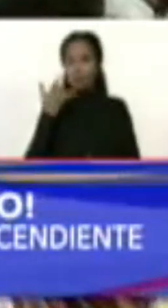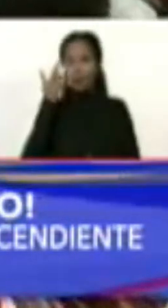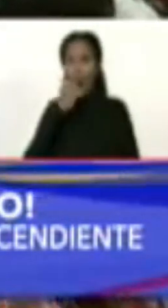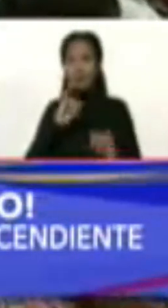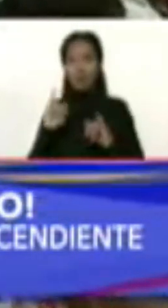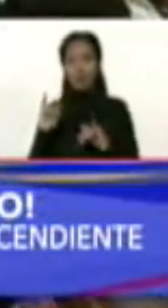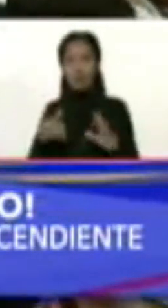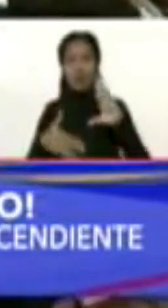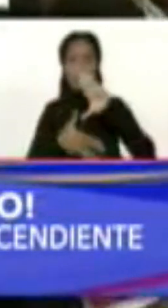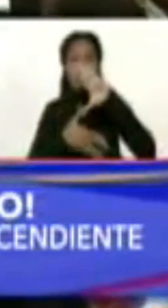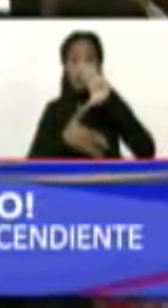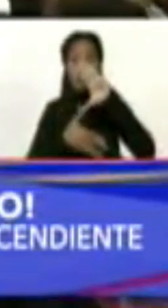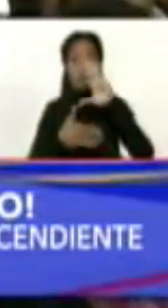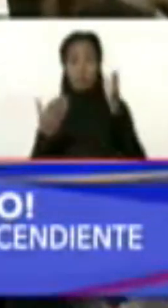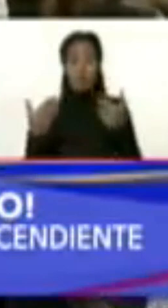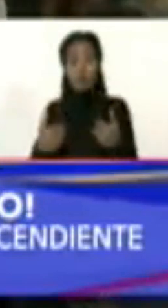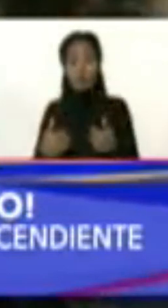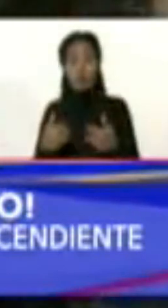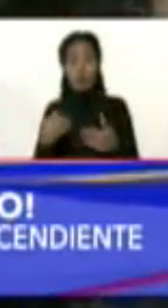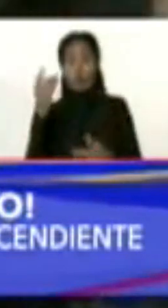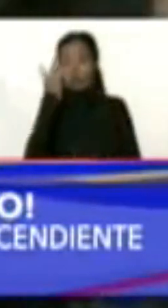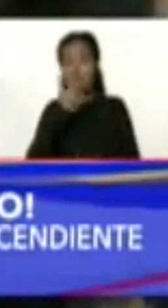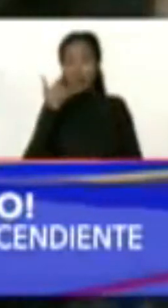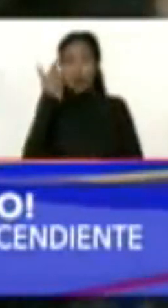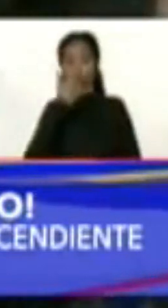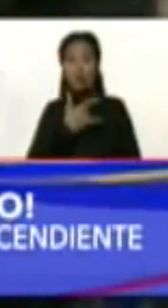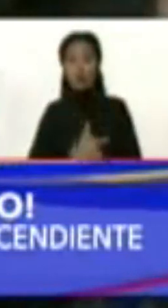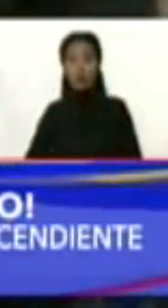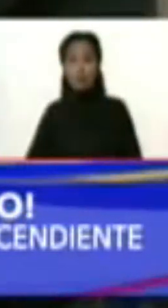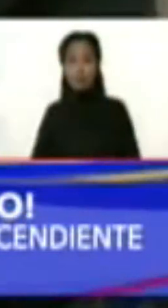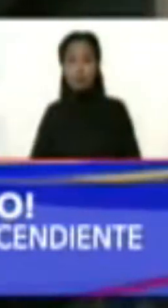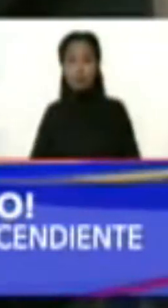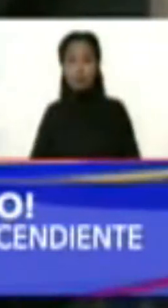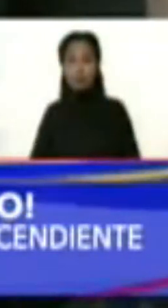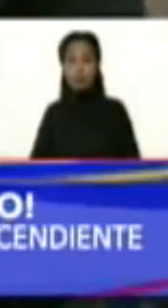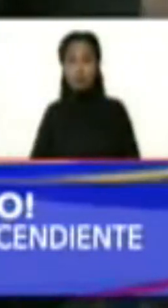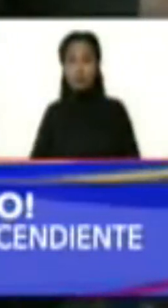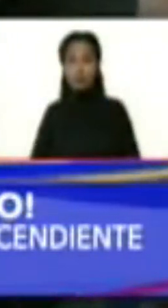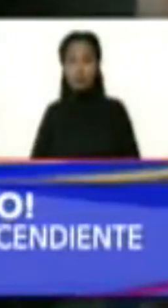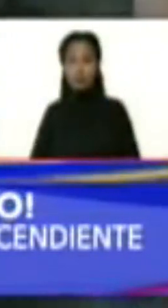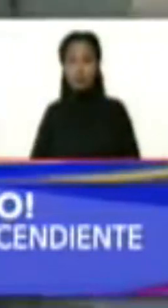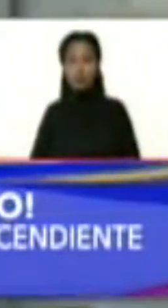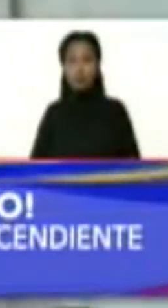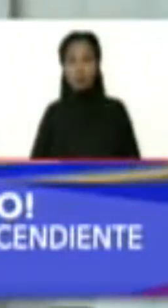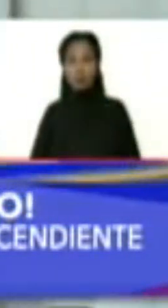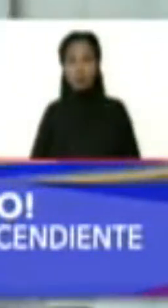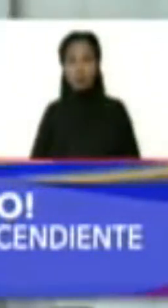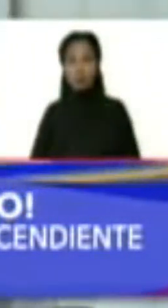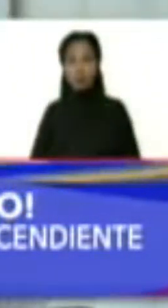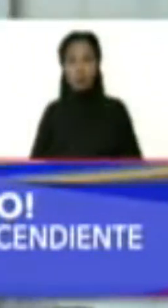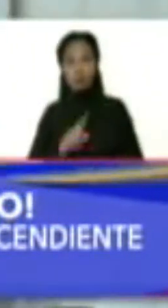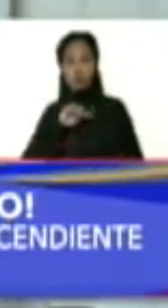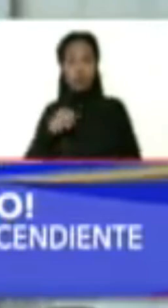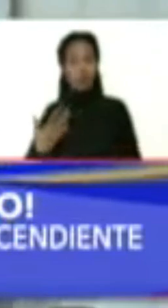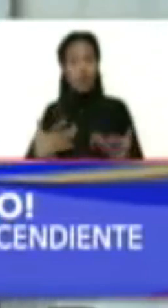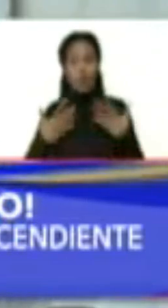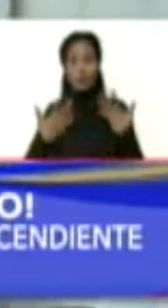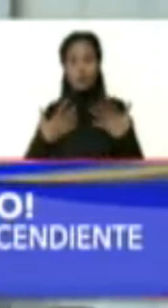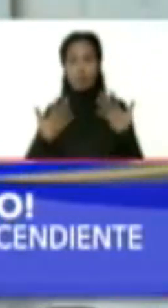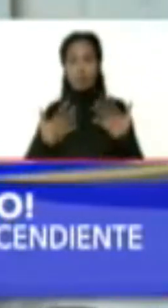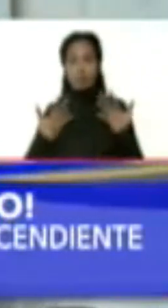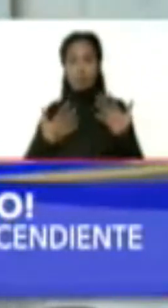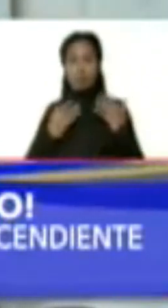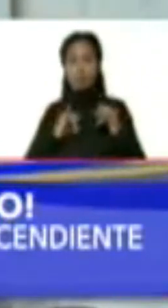en América. Venimos de África. Et nous contents. Y estamos contentos. Dans